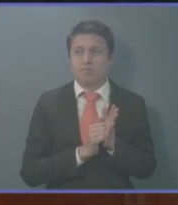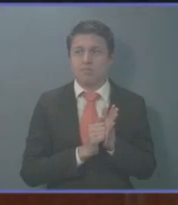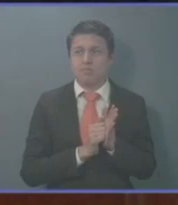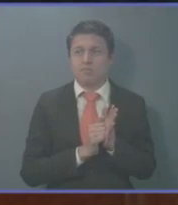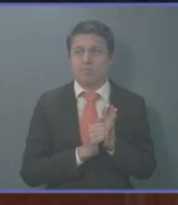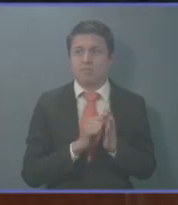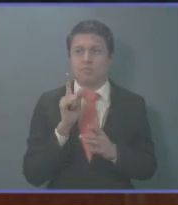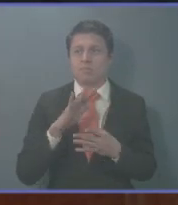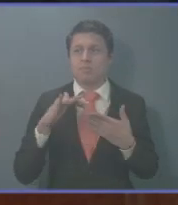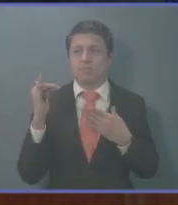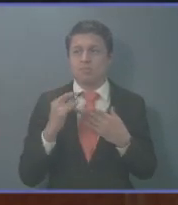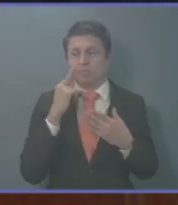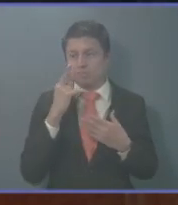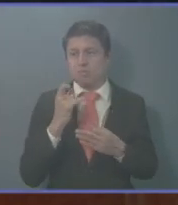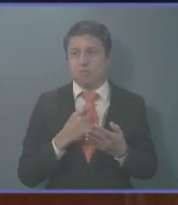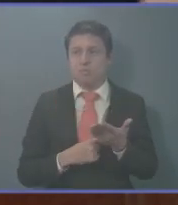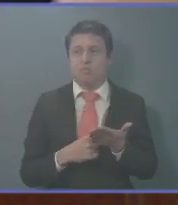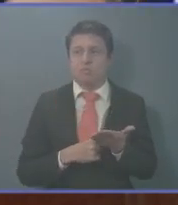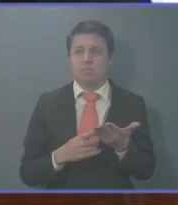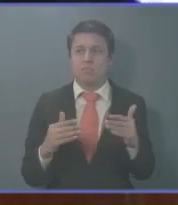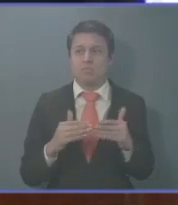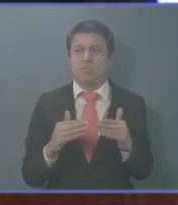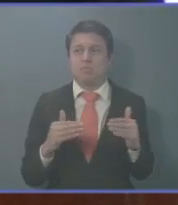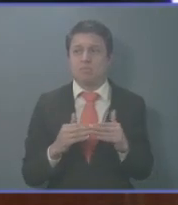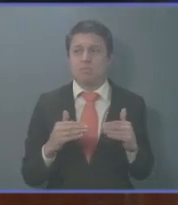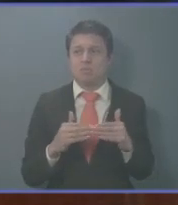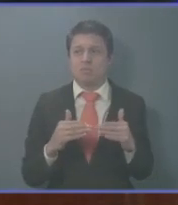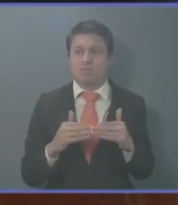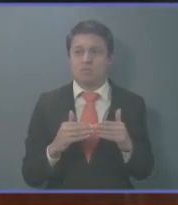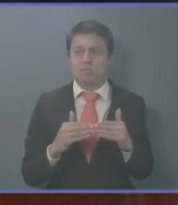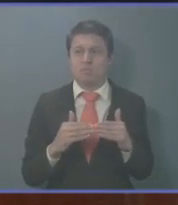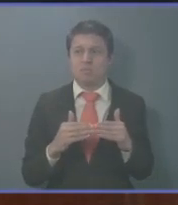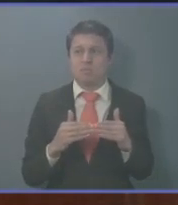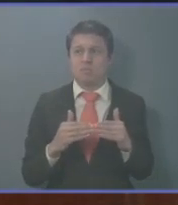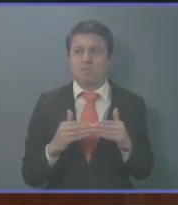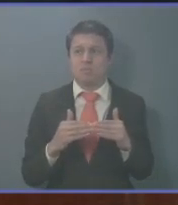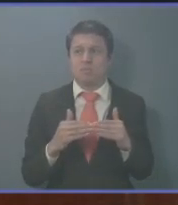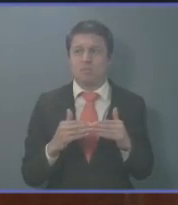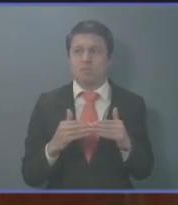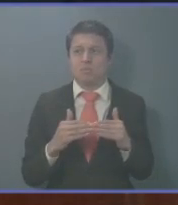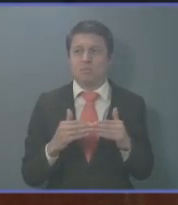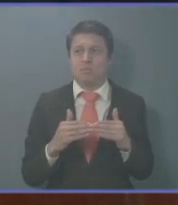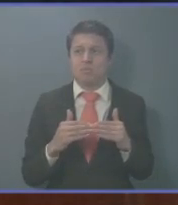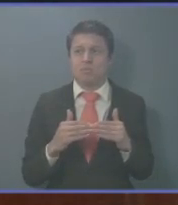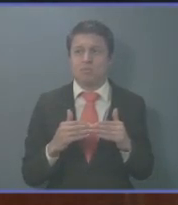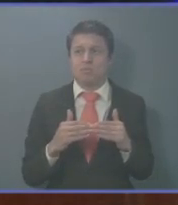fue un proyecto que fue discutido incluso con